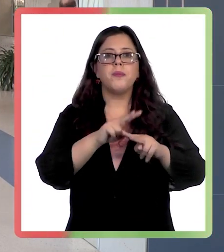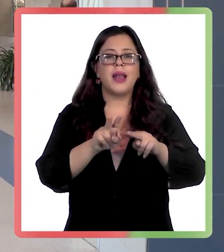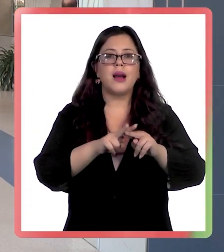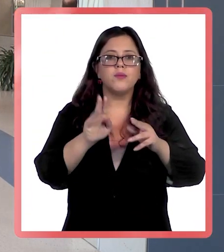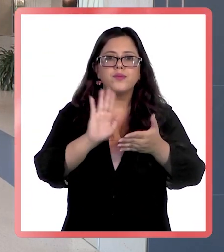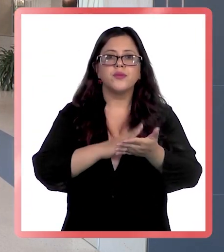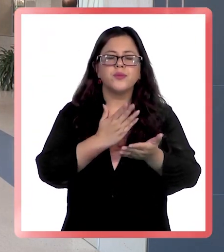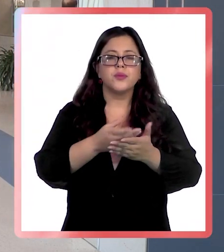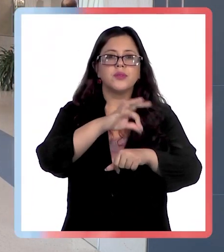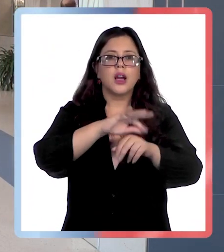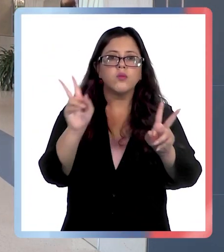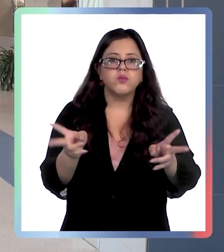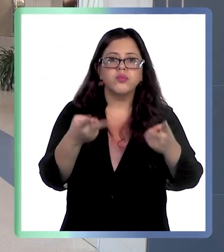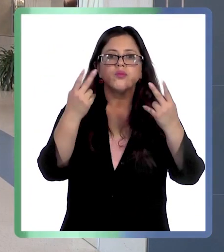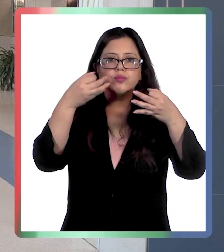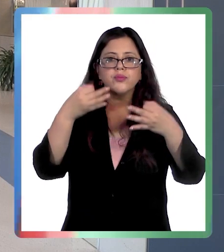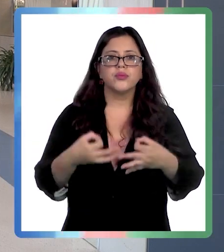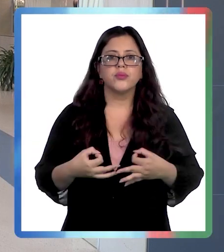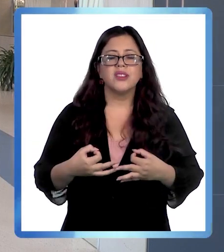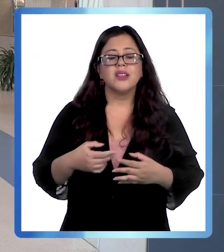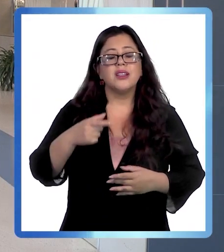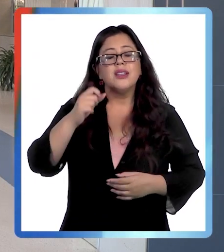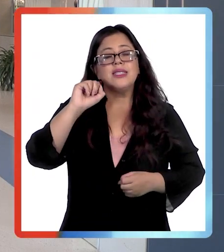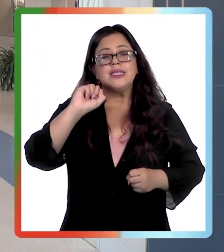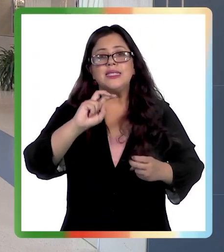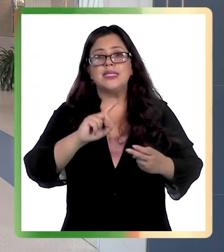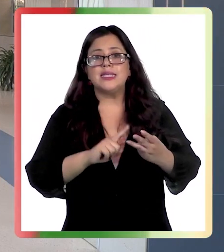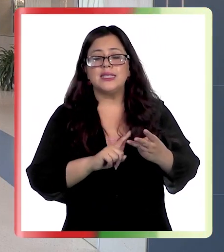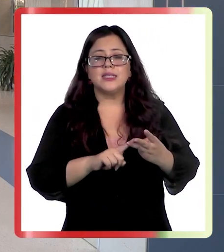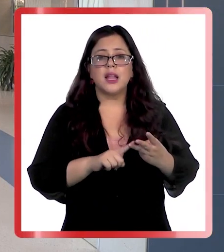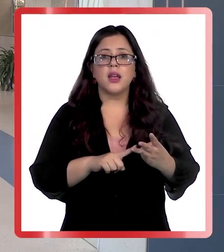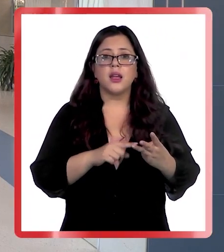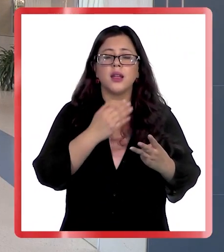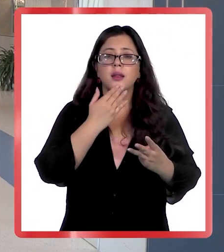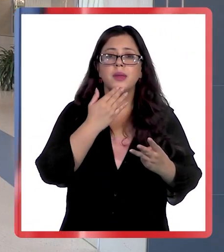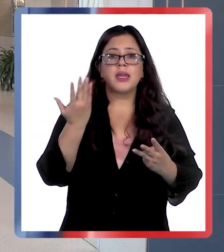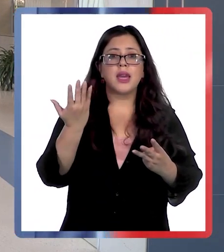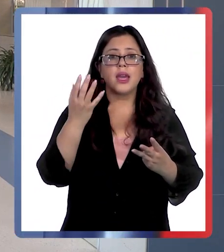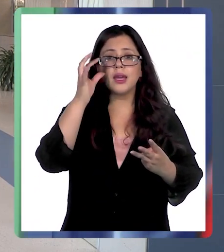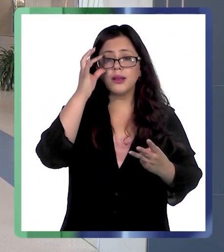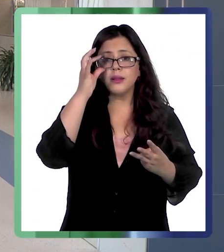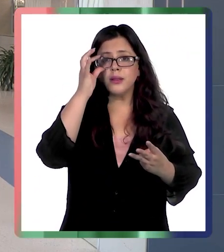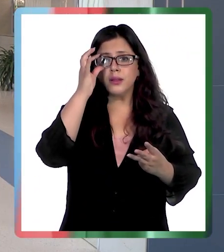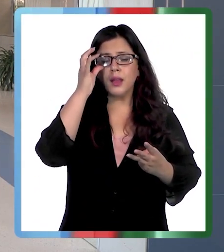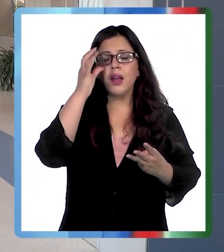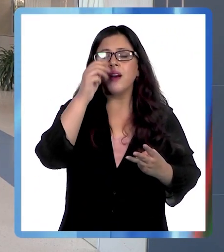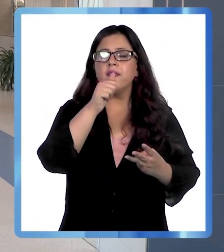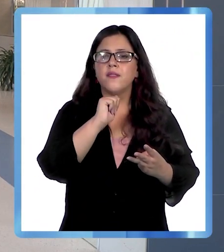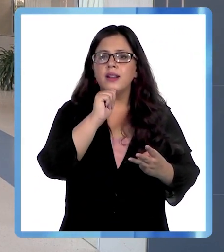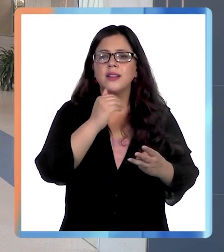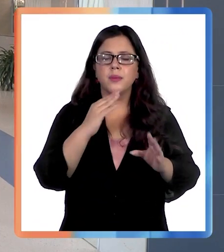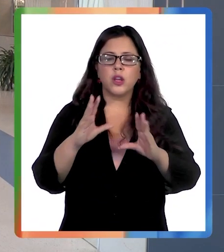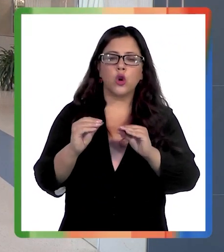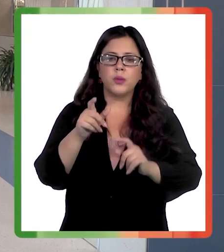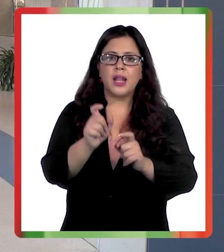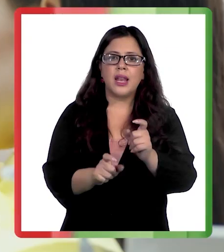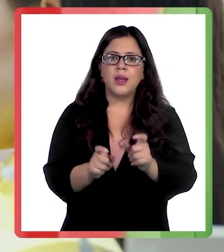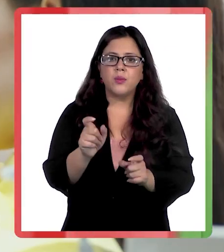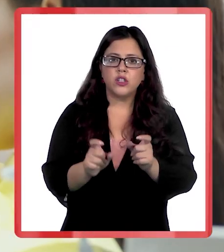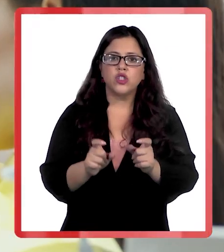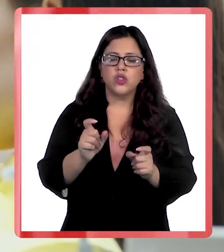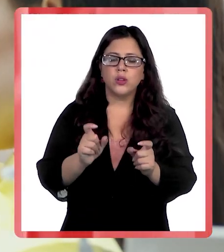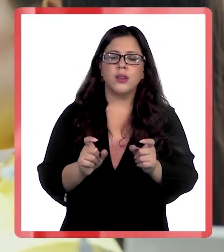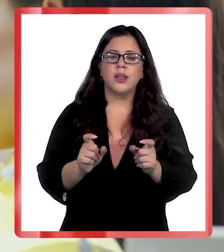va para mantenerse sano te fijas y dos y tres Perdón que es lo que nos falta también comentarle a